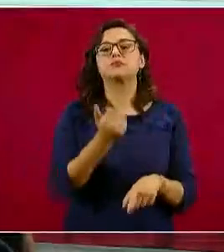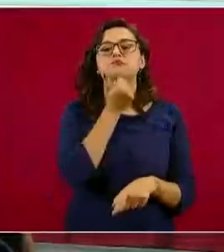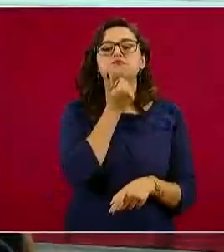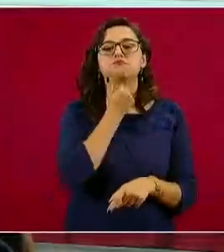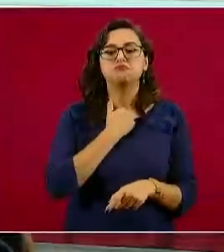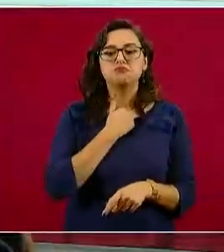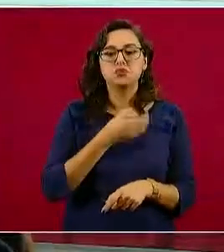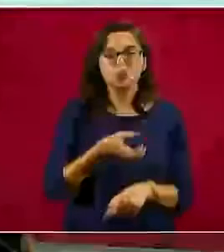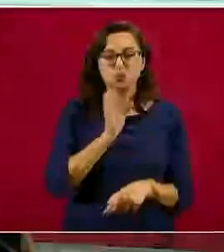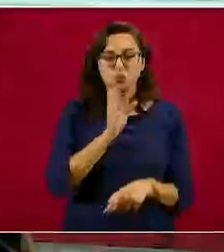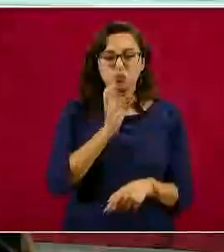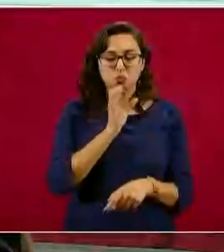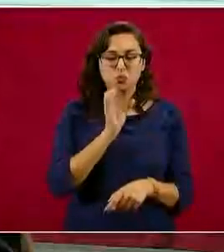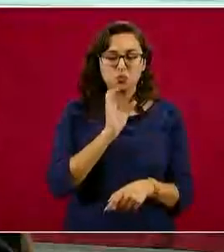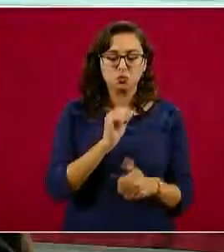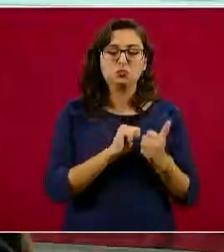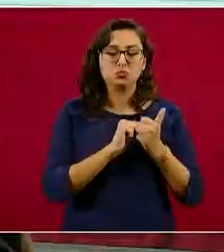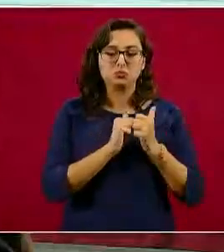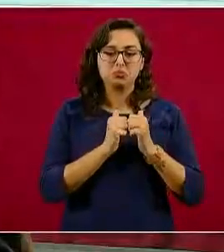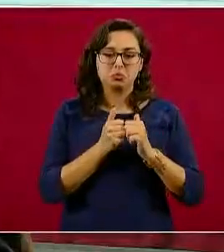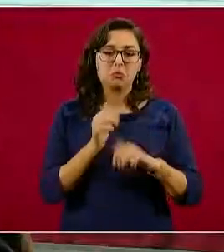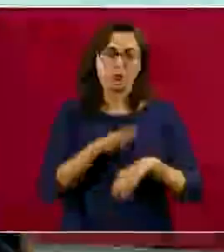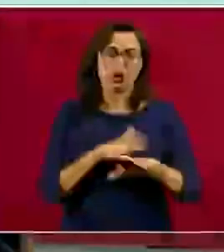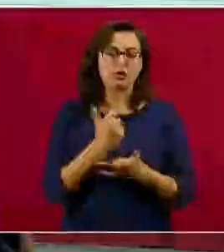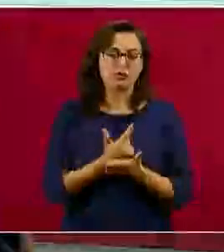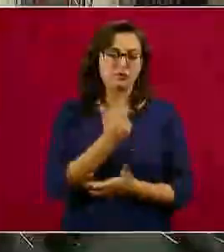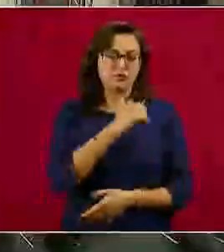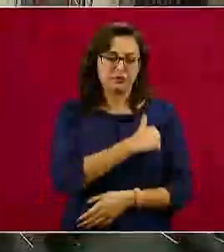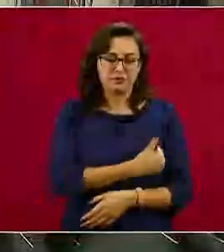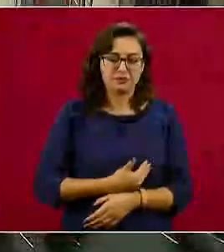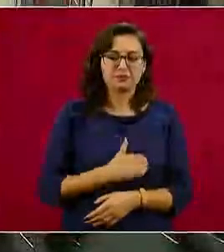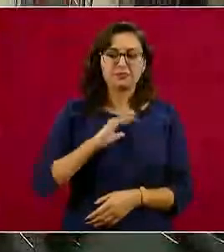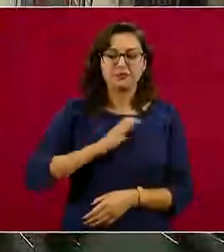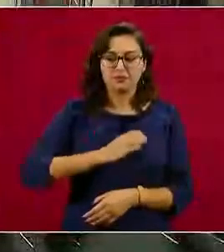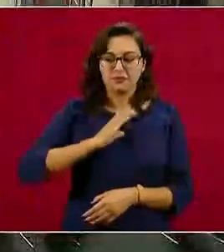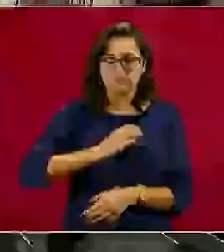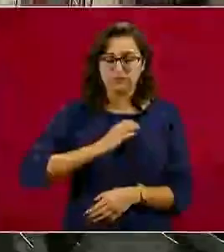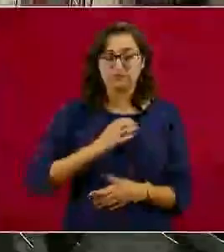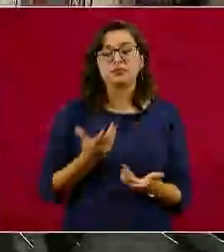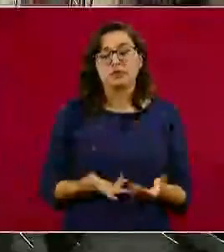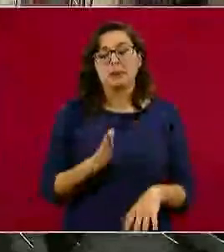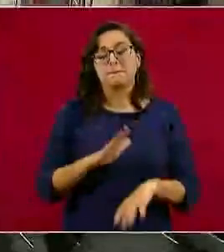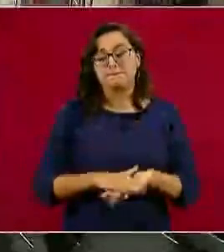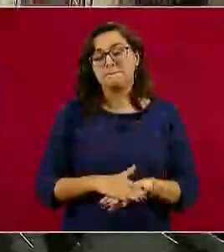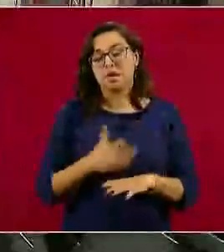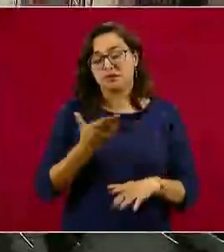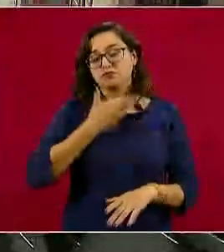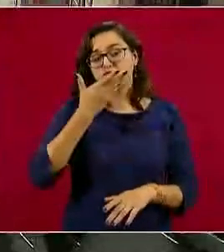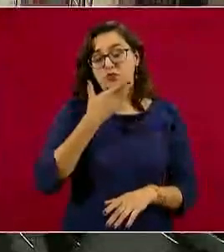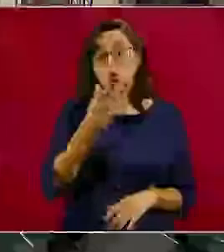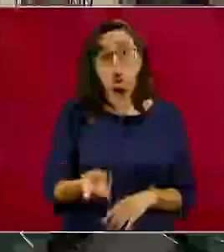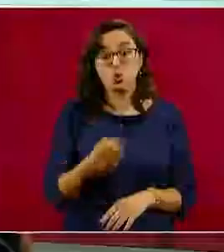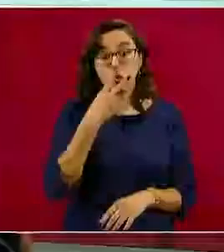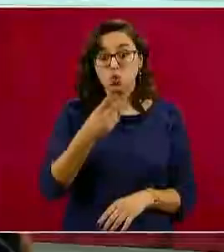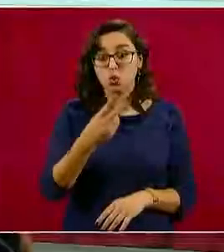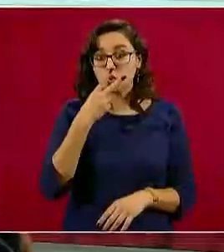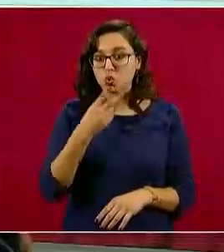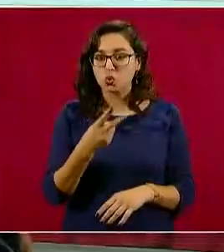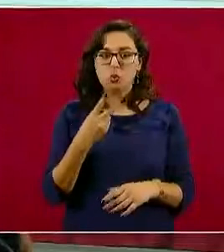pequeñas cantidades aumenta el riesgo. Entonces también los hábitos de consumo de alcohol aumentan el riesgo y tabaco. Tabaco se